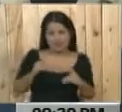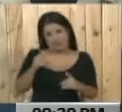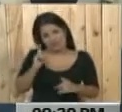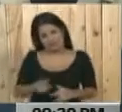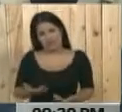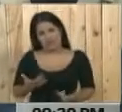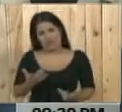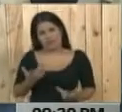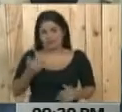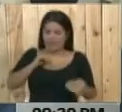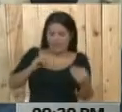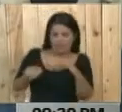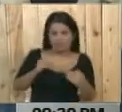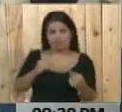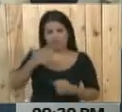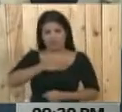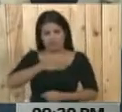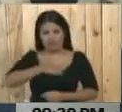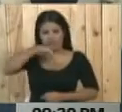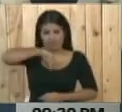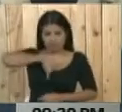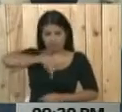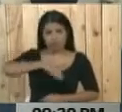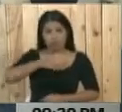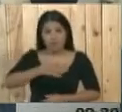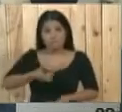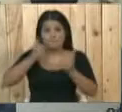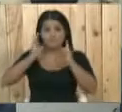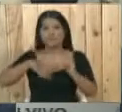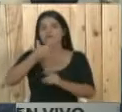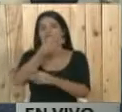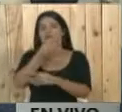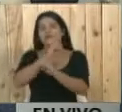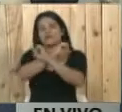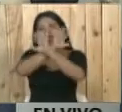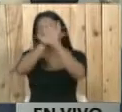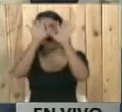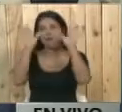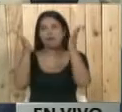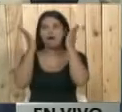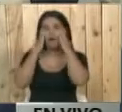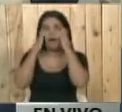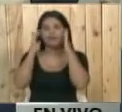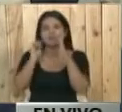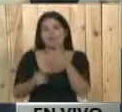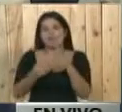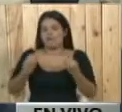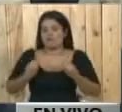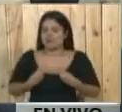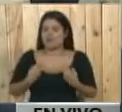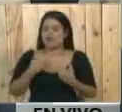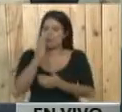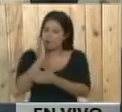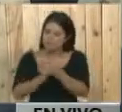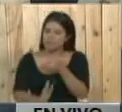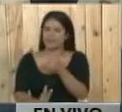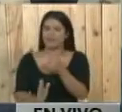Que le den un anclaje profundo en la necesidad de una vida modesta, humilde,